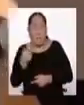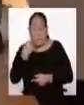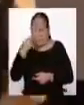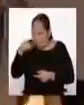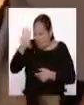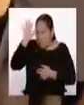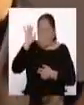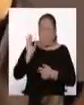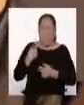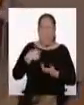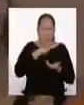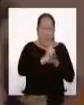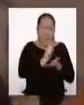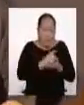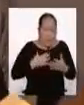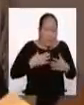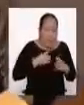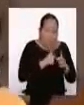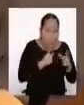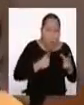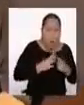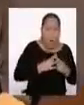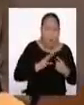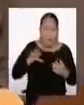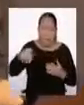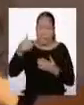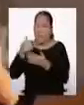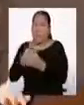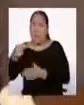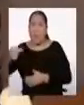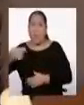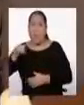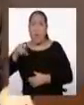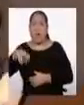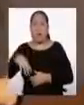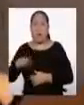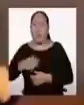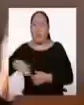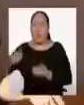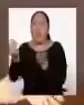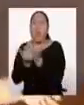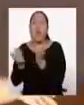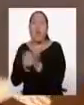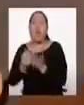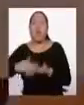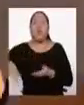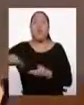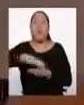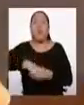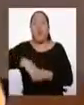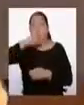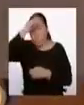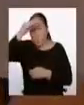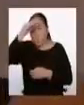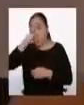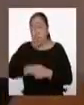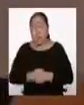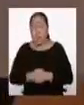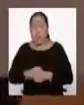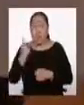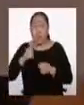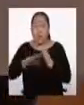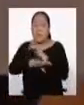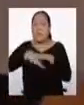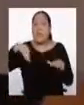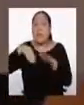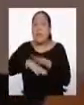confort. Pero cuando yo llego a Huancayo, lo que pasa es que en el colegio, todos los niños, a la hora de recreo, en lugar de salir a jugar